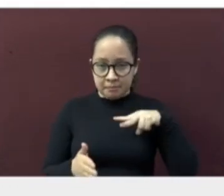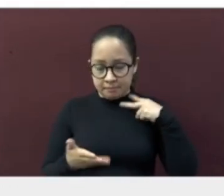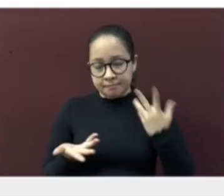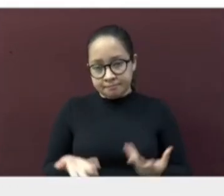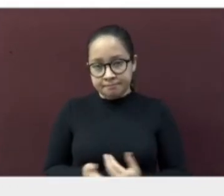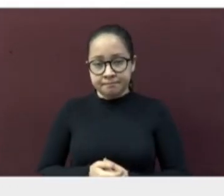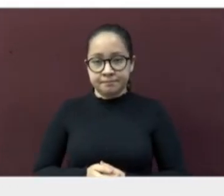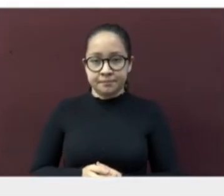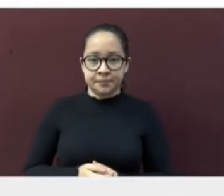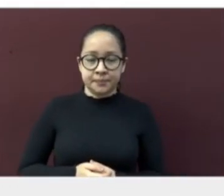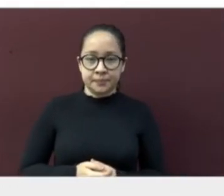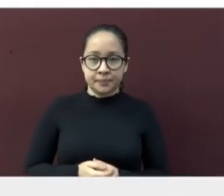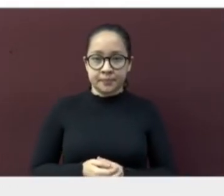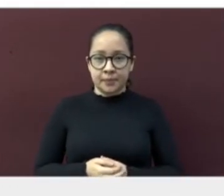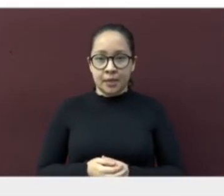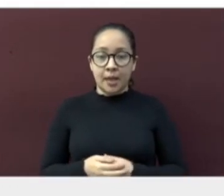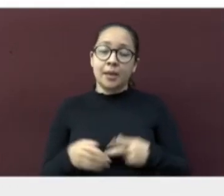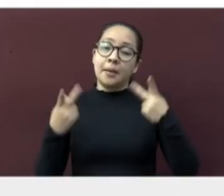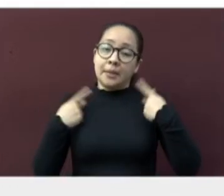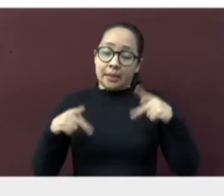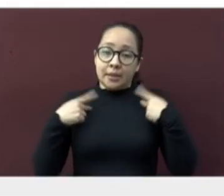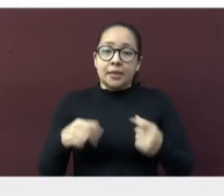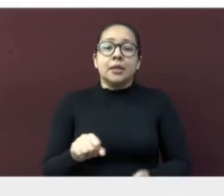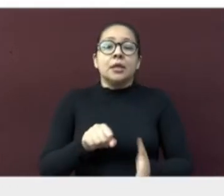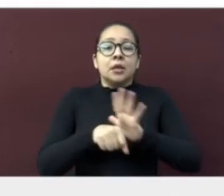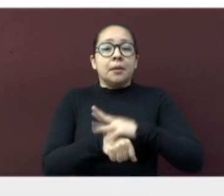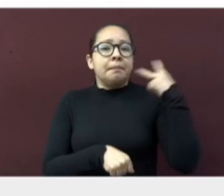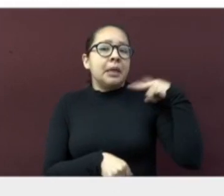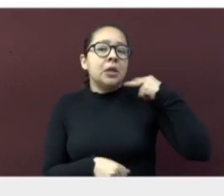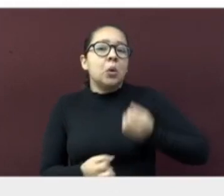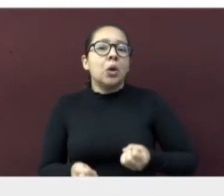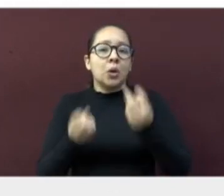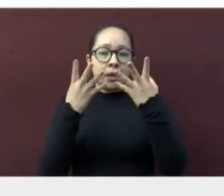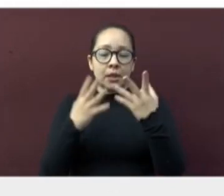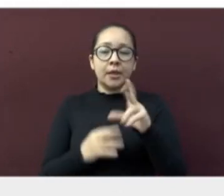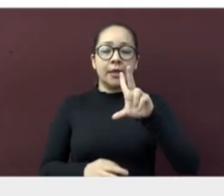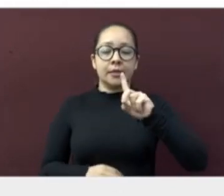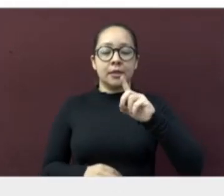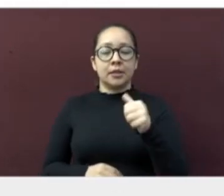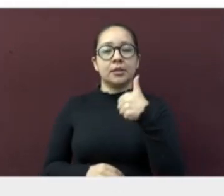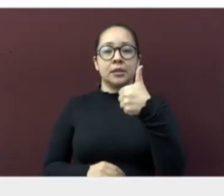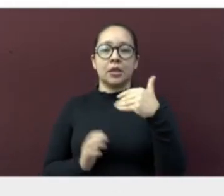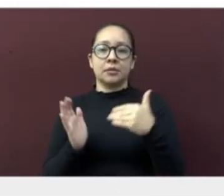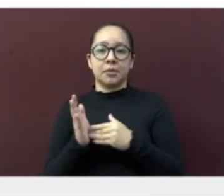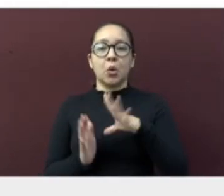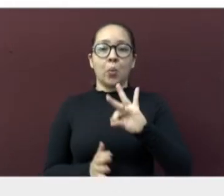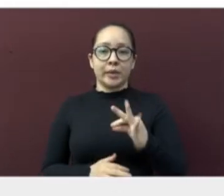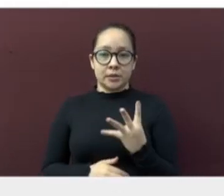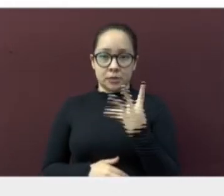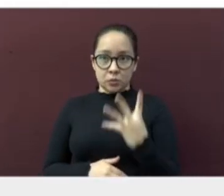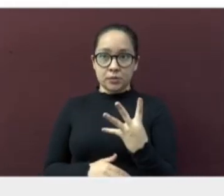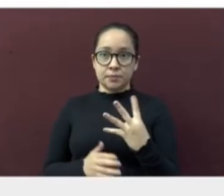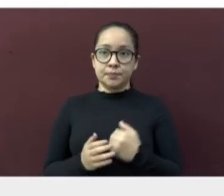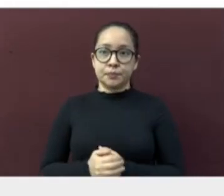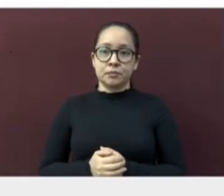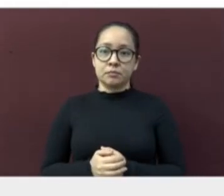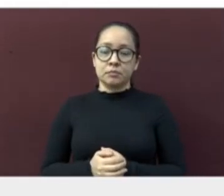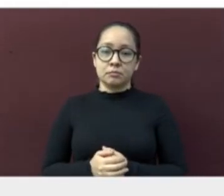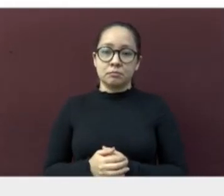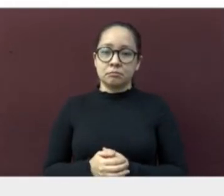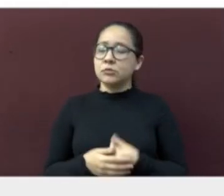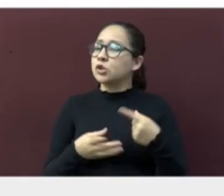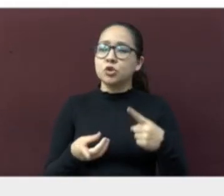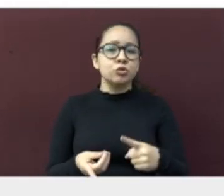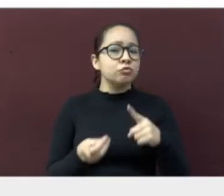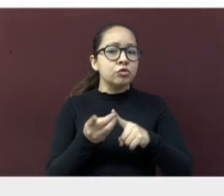los casos positivos a kobe 19 ascienden a 36 mil 44 residentes en